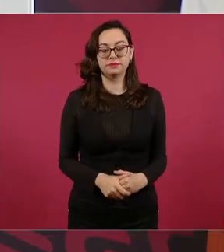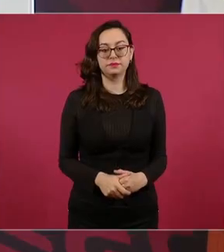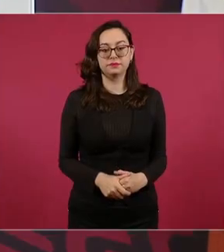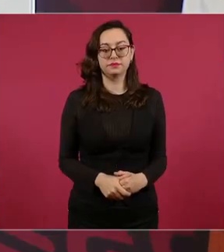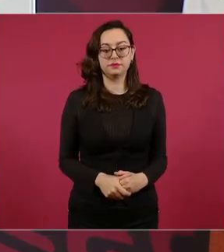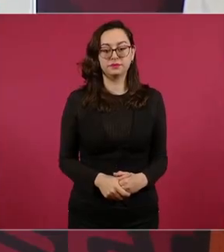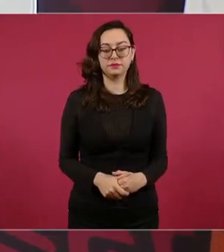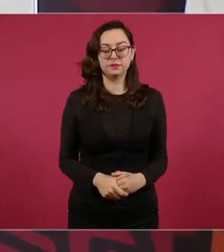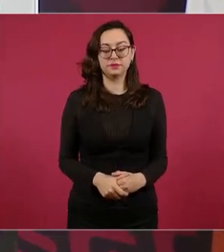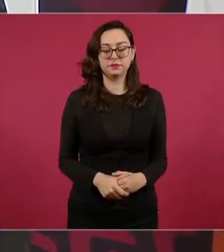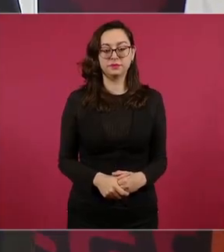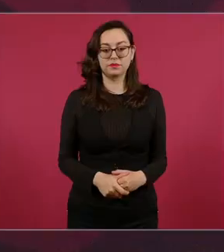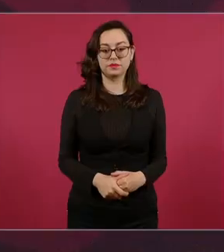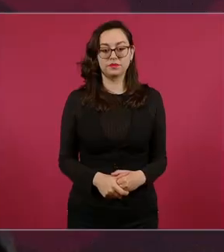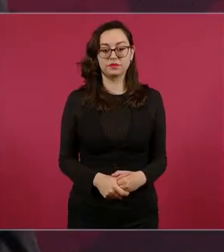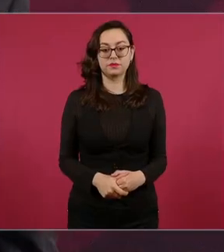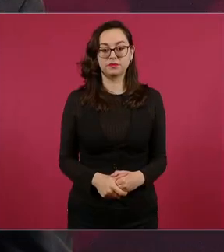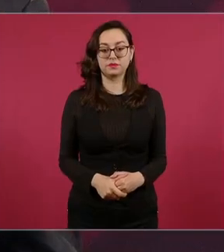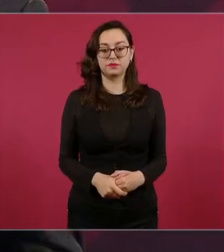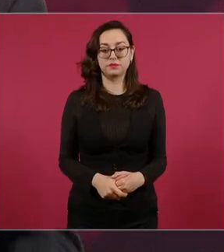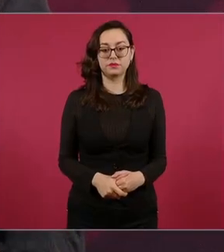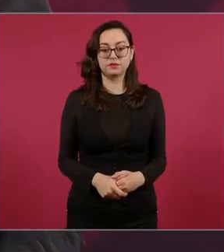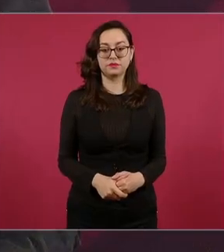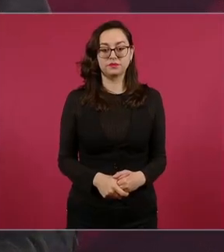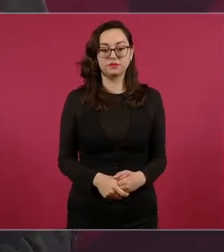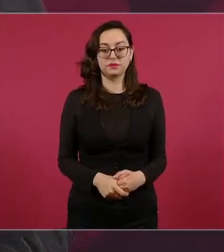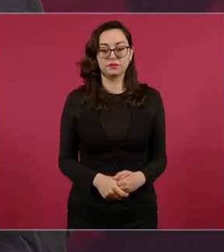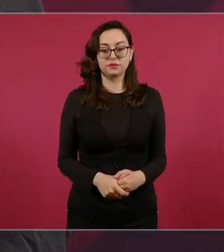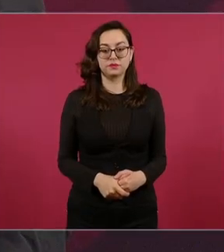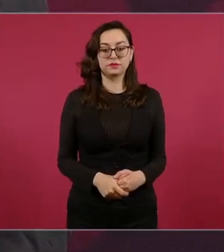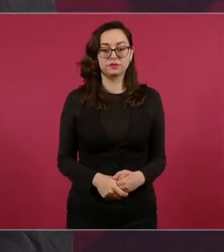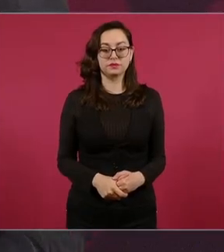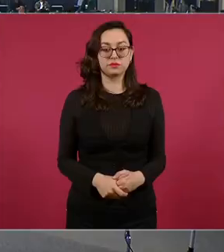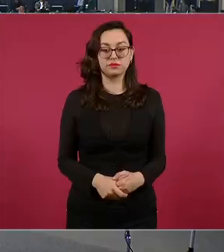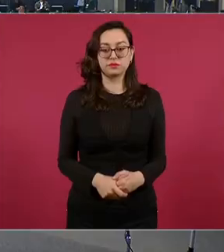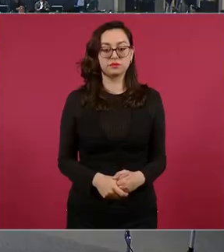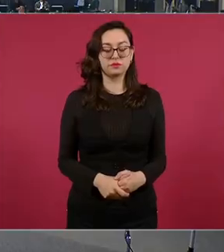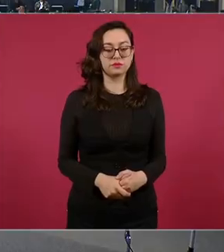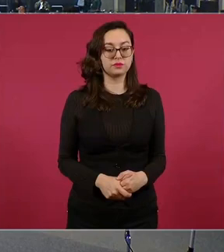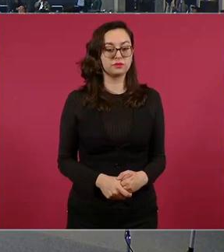Y ya hemos visto que todos ganan muy bien,